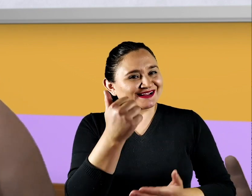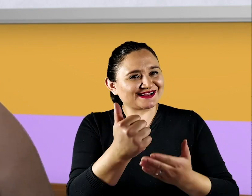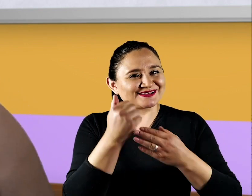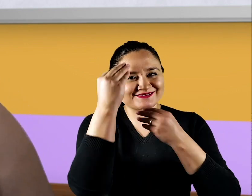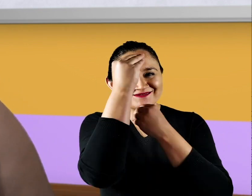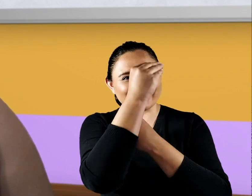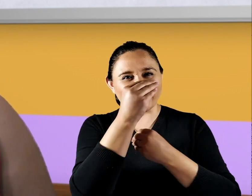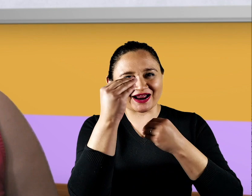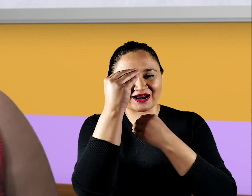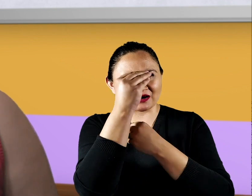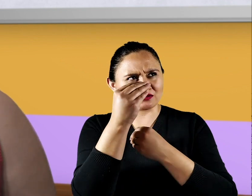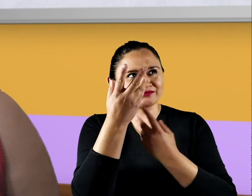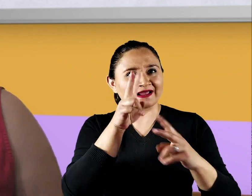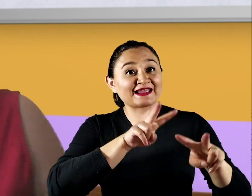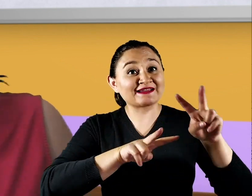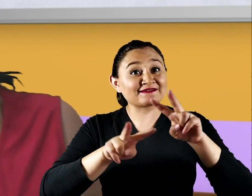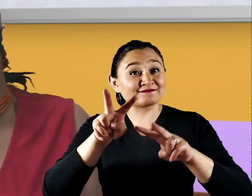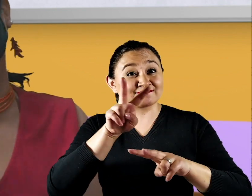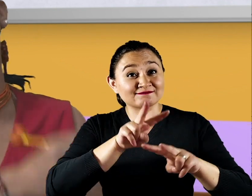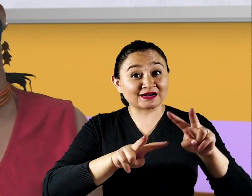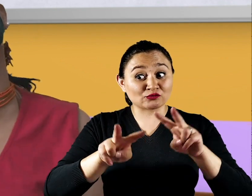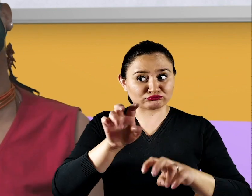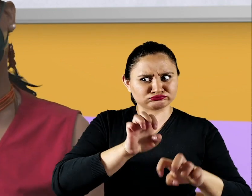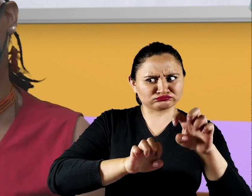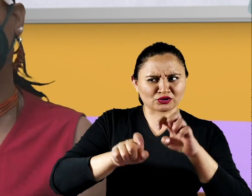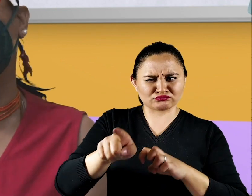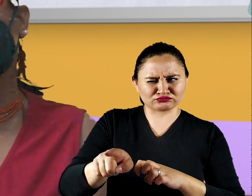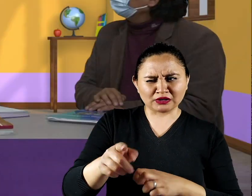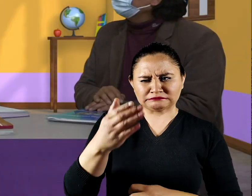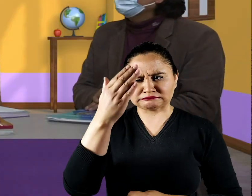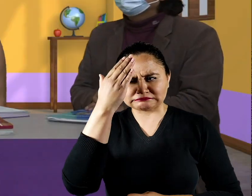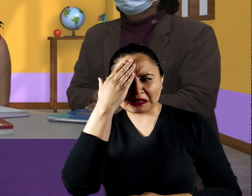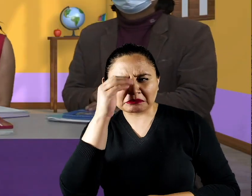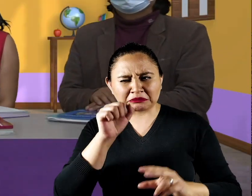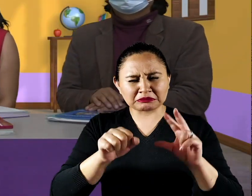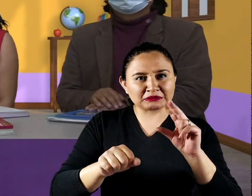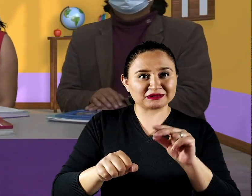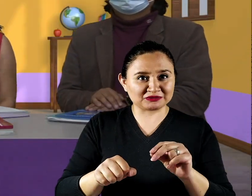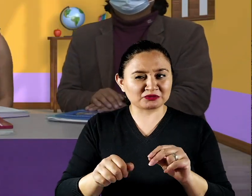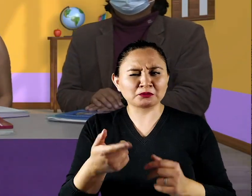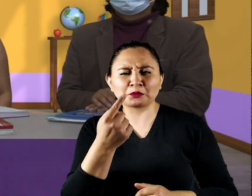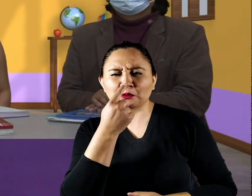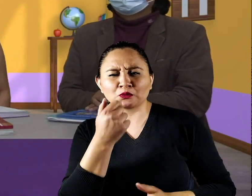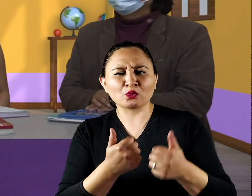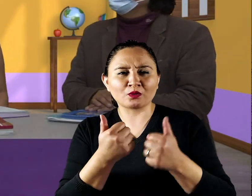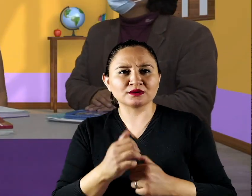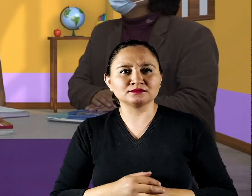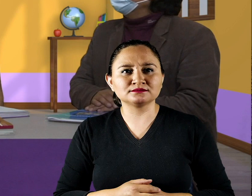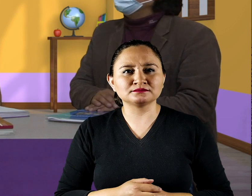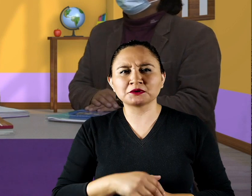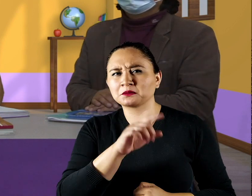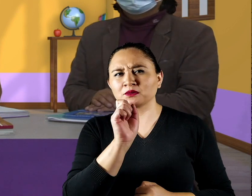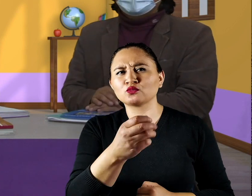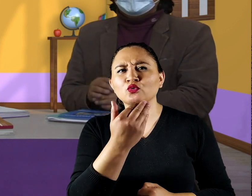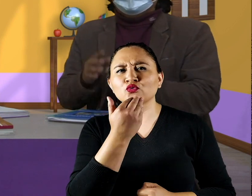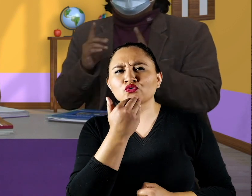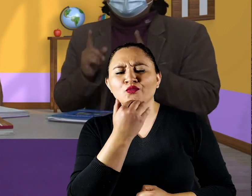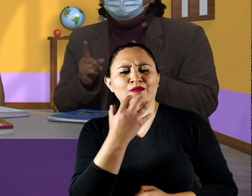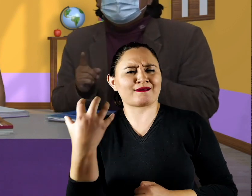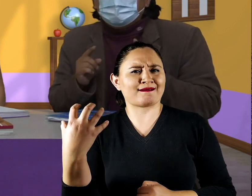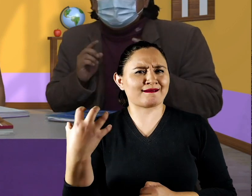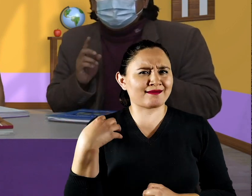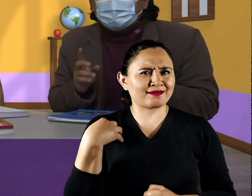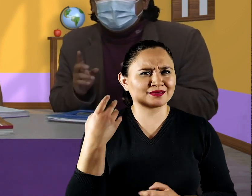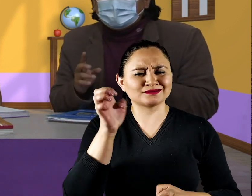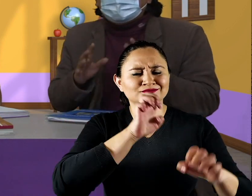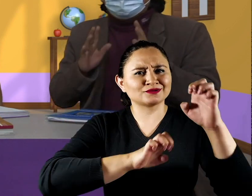los conocimientos previos e intereses de nuestros estudiantes. ¿Y cómo garantizamos una evaluación formativa?